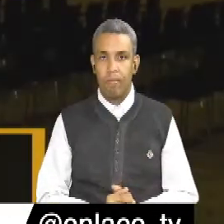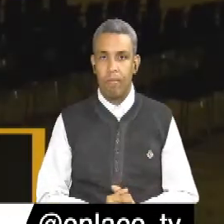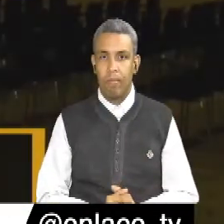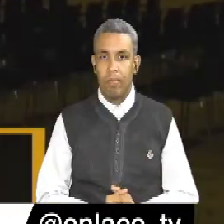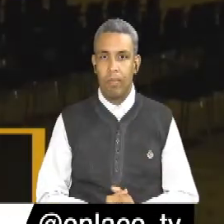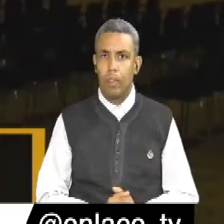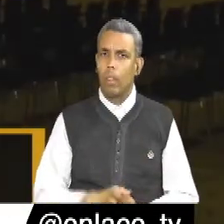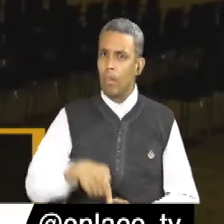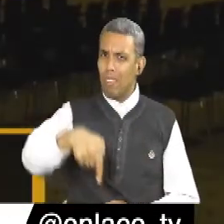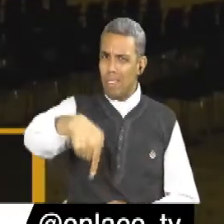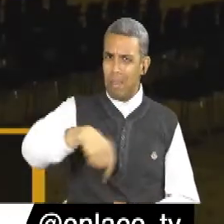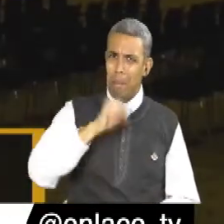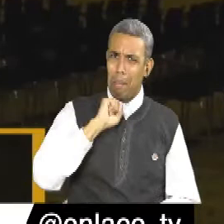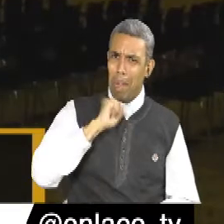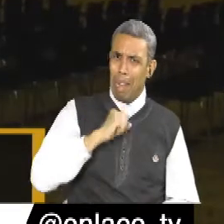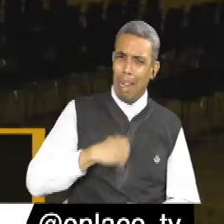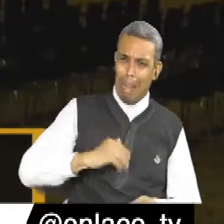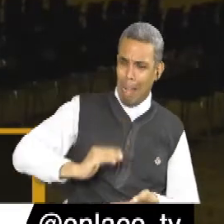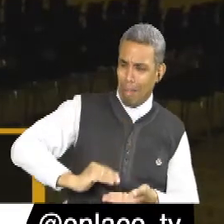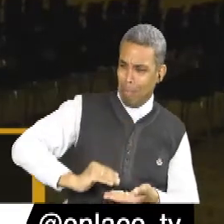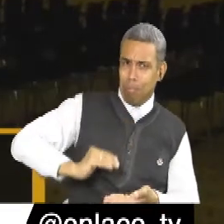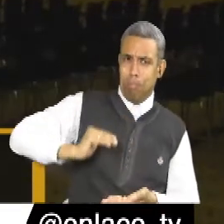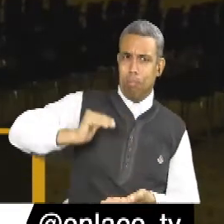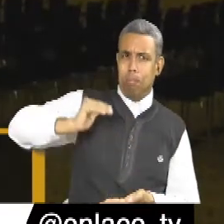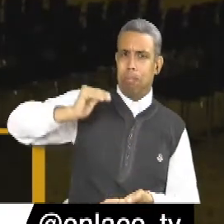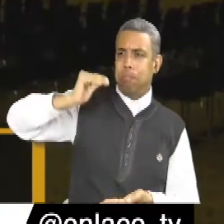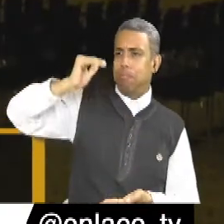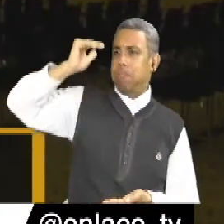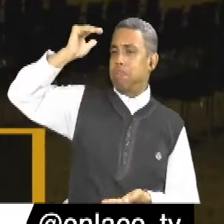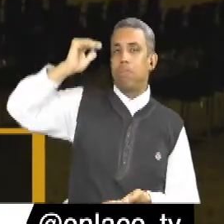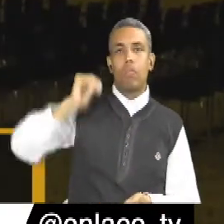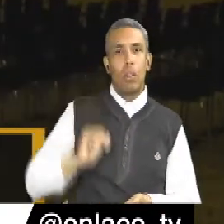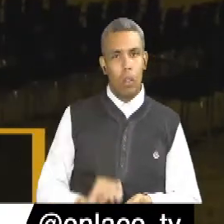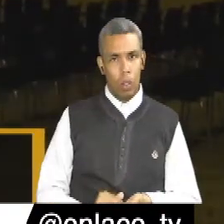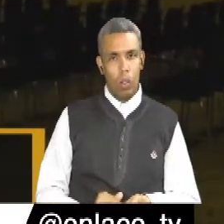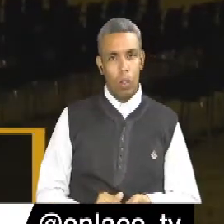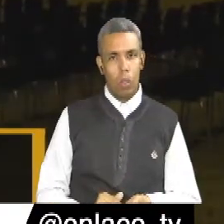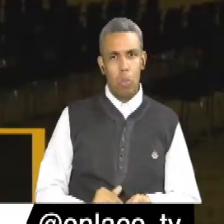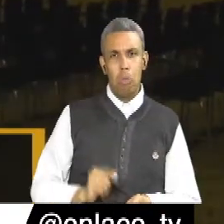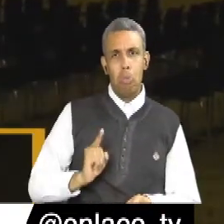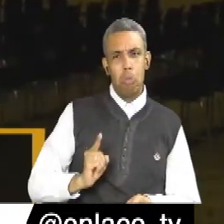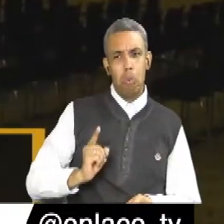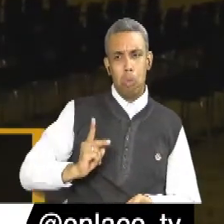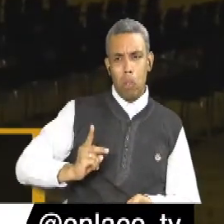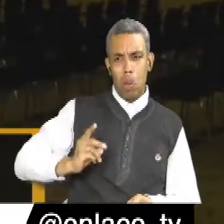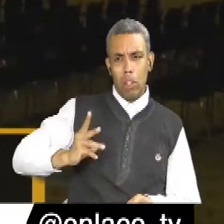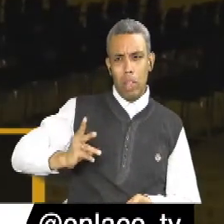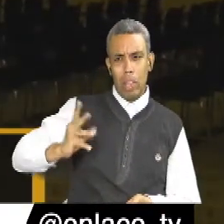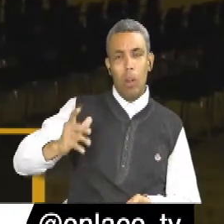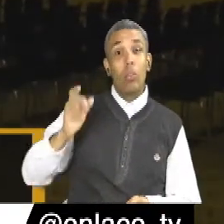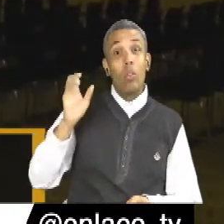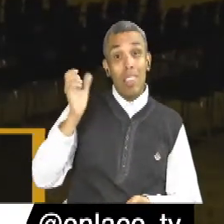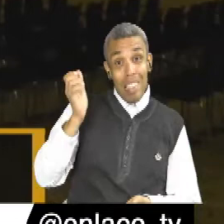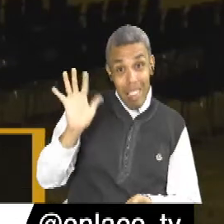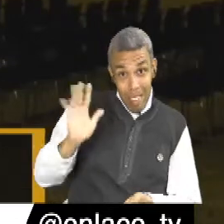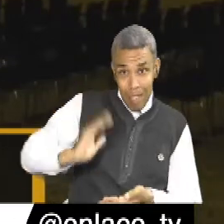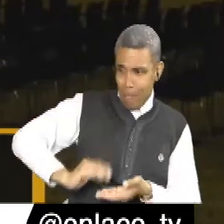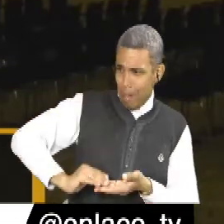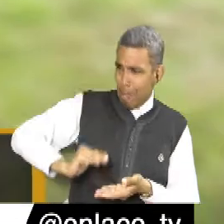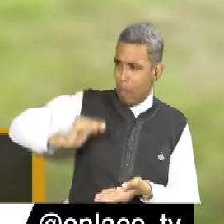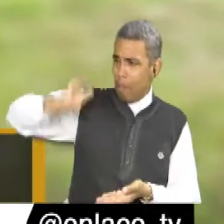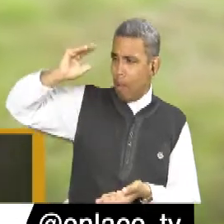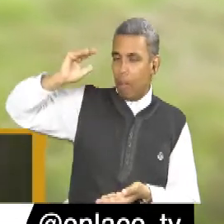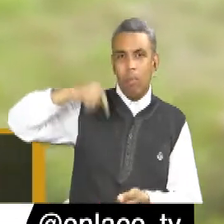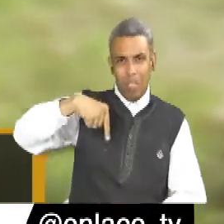Barranca Bermeja es mucho, la verdad es una tendencia que estamos viendo mundial, no solamente es aquí.